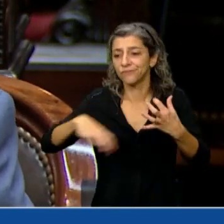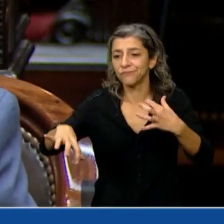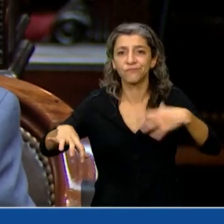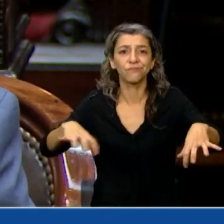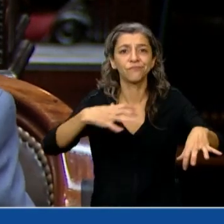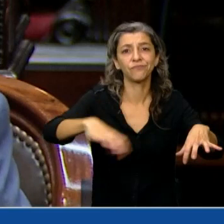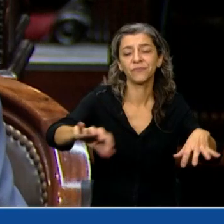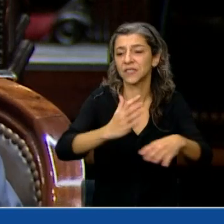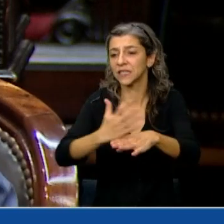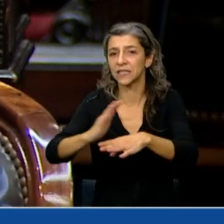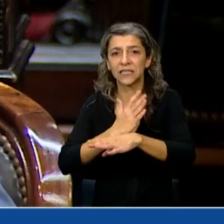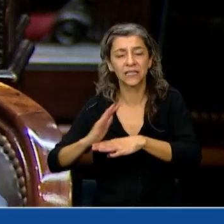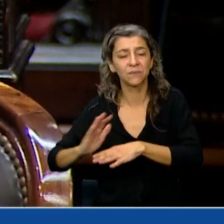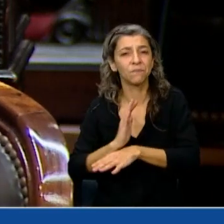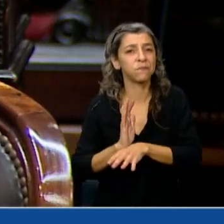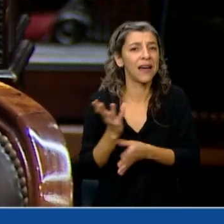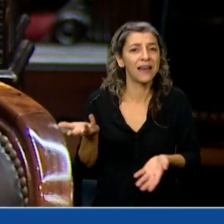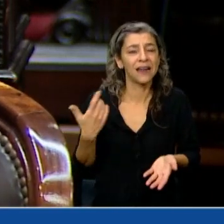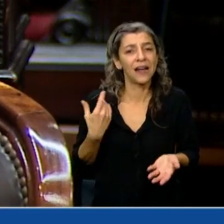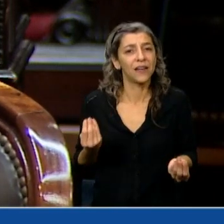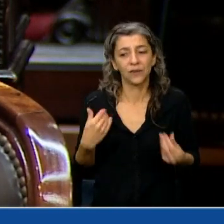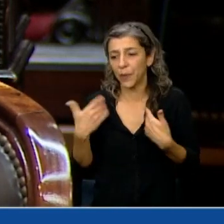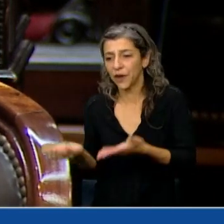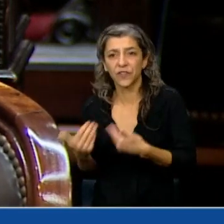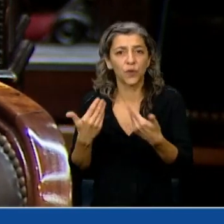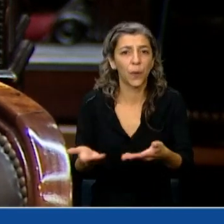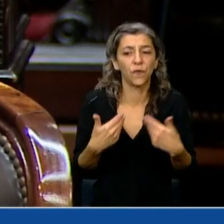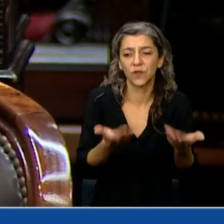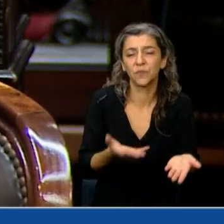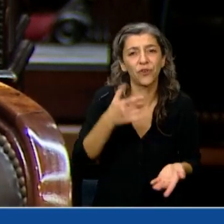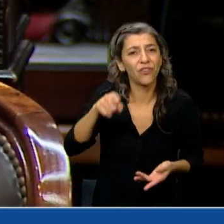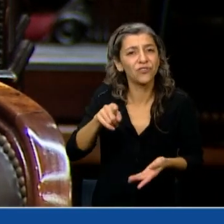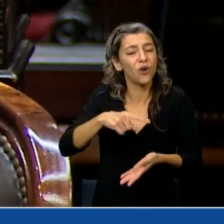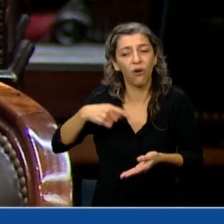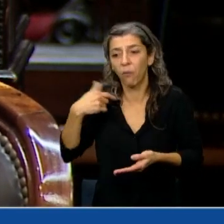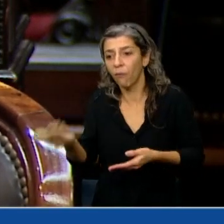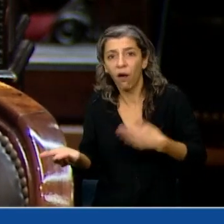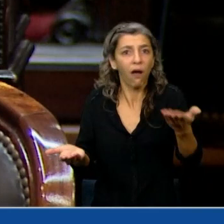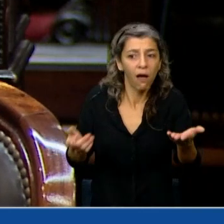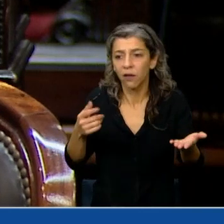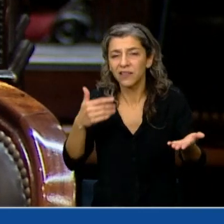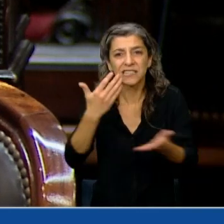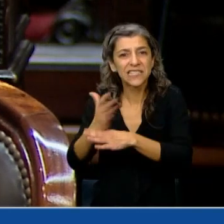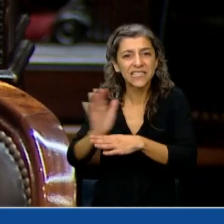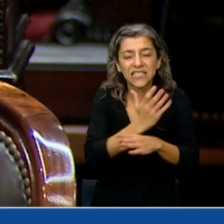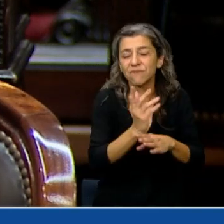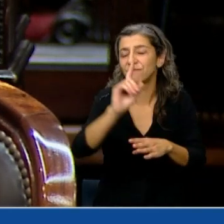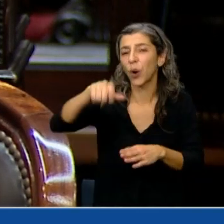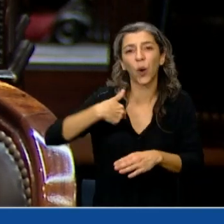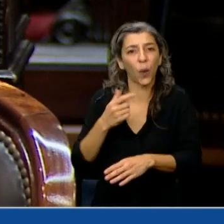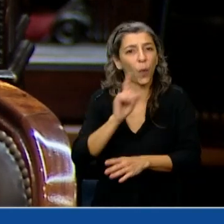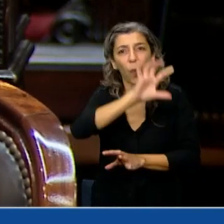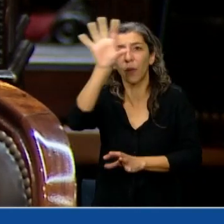quien puede o a quien tiene el poder de llegar, y no una Argentina federal que haga leyes para que todos los sectores